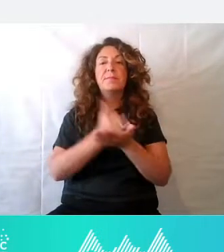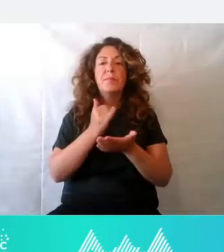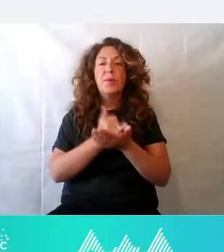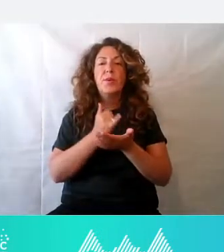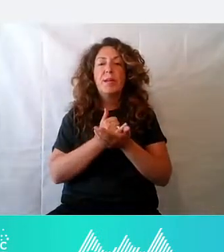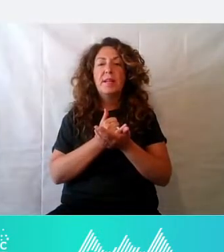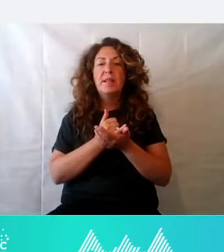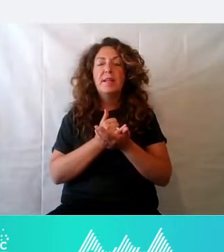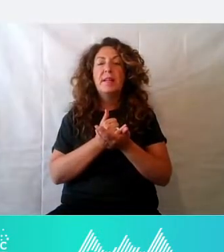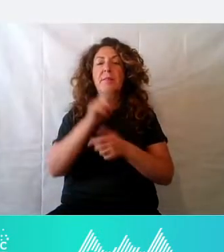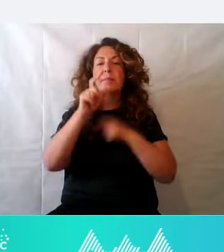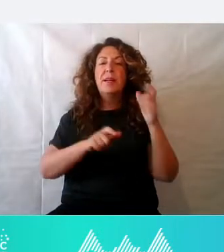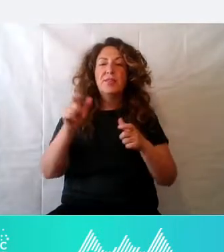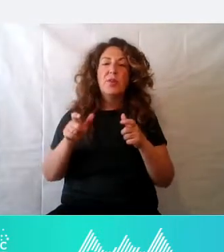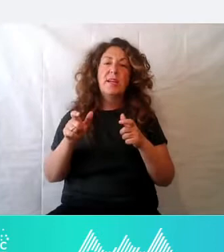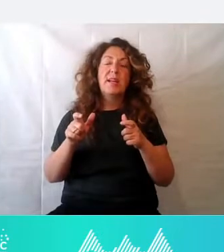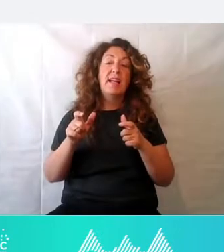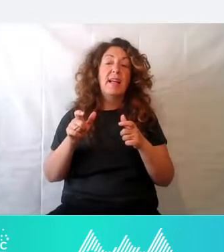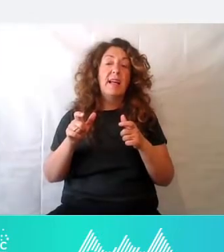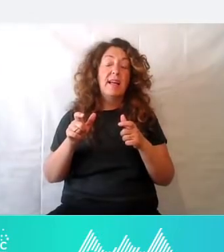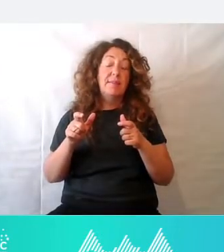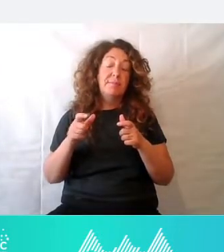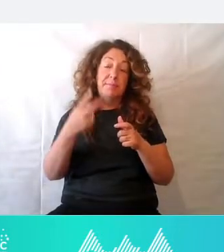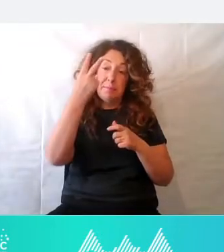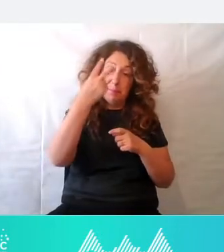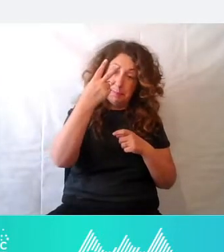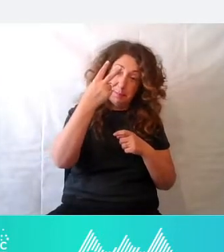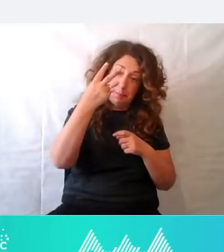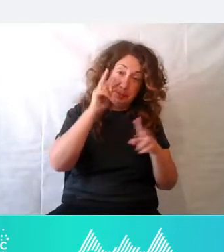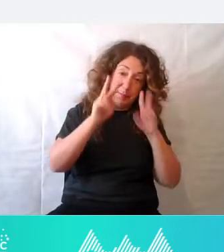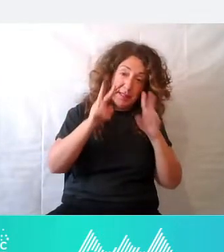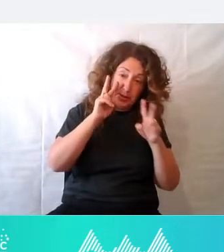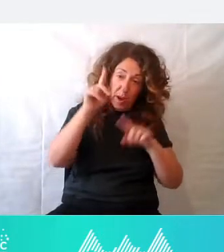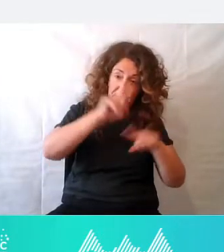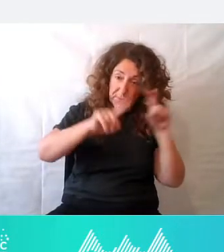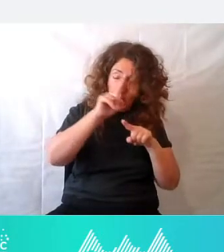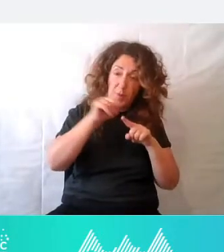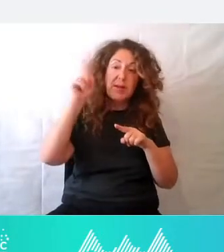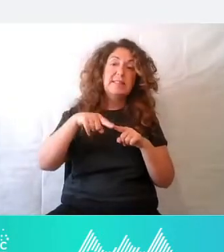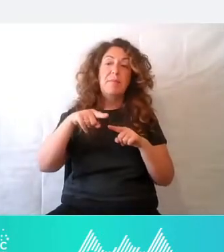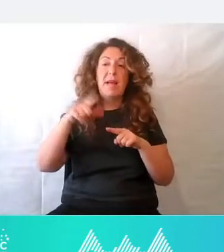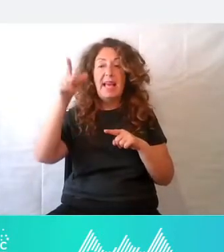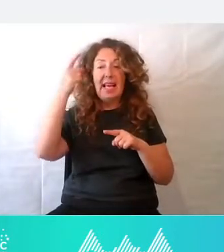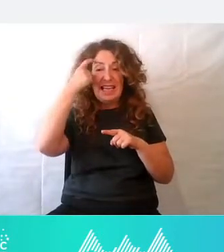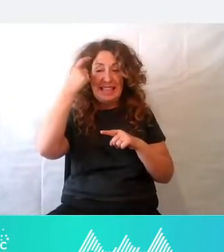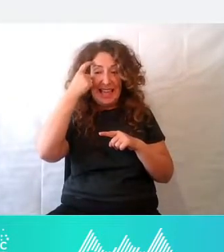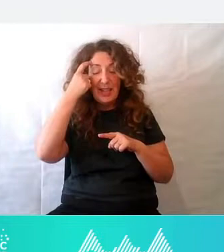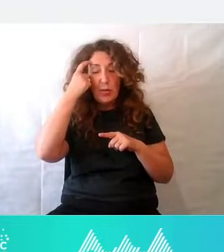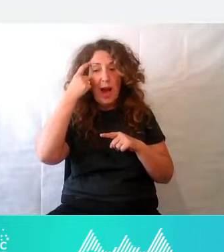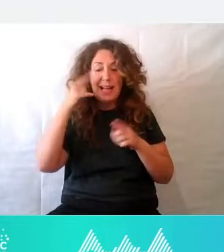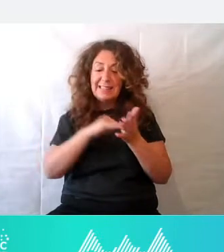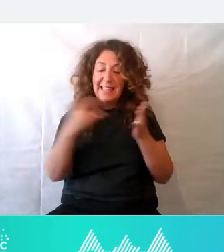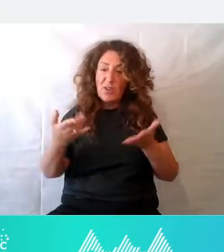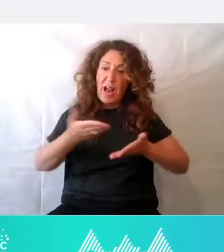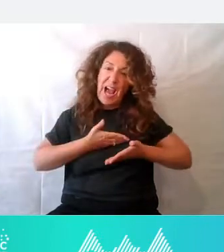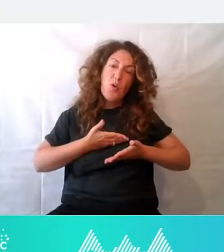y también personas con discapacidad intelectual que podían utilizar esta tecnología para hacer el camino de santiago más accesible